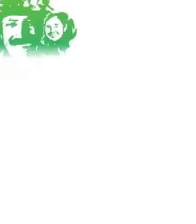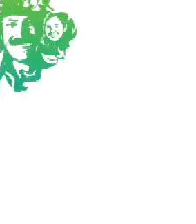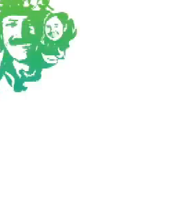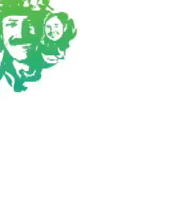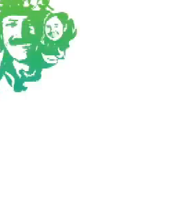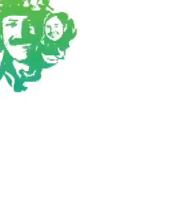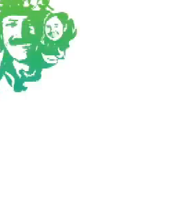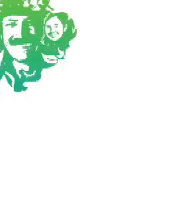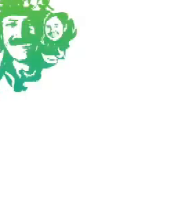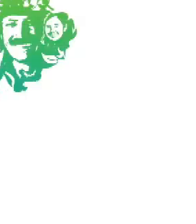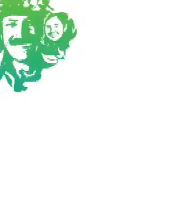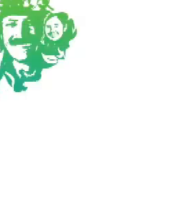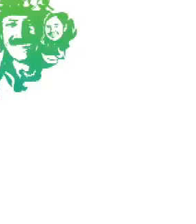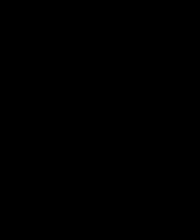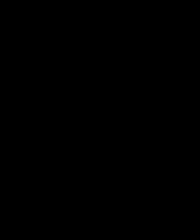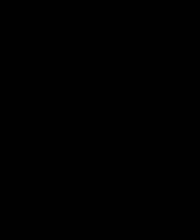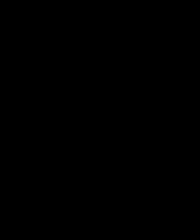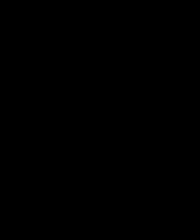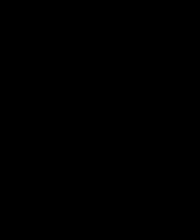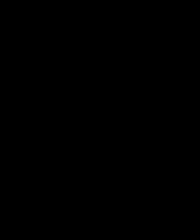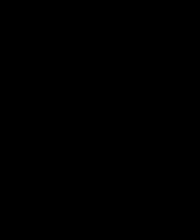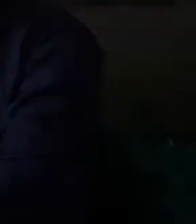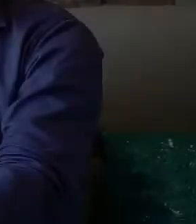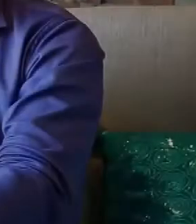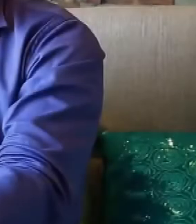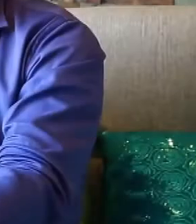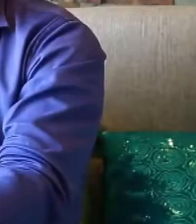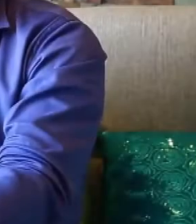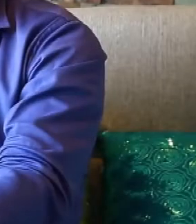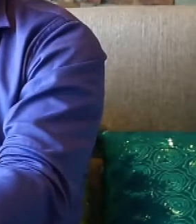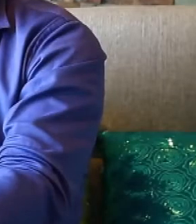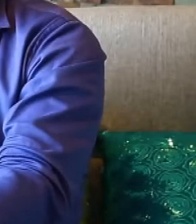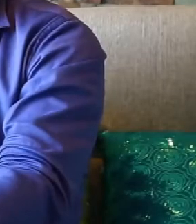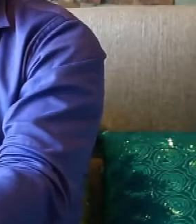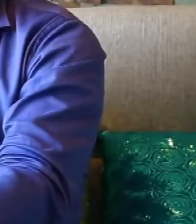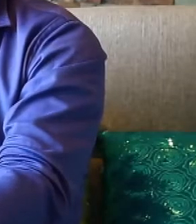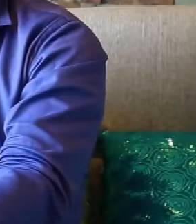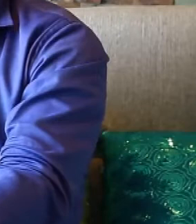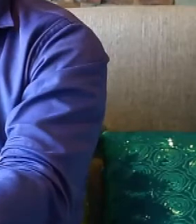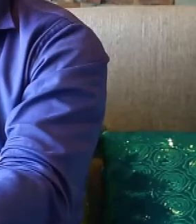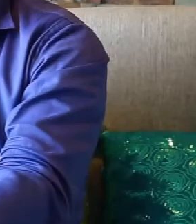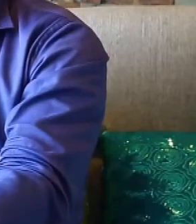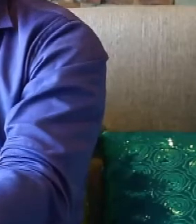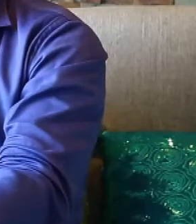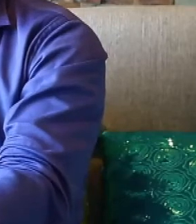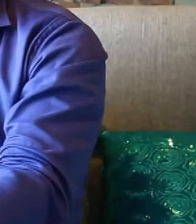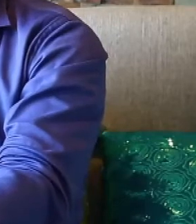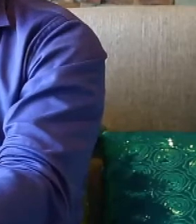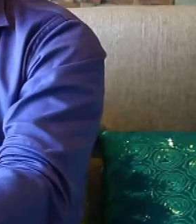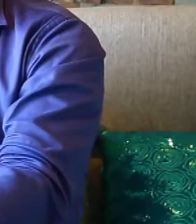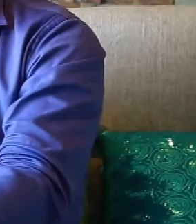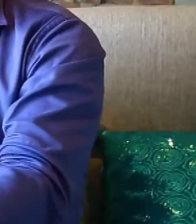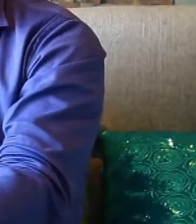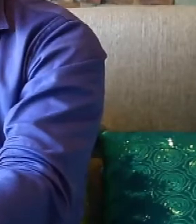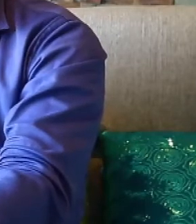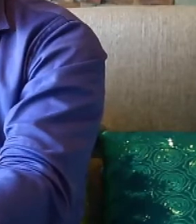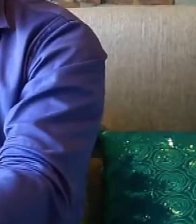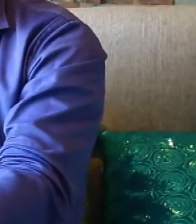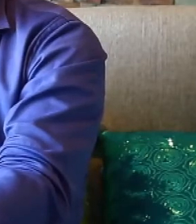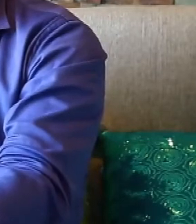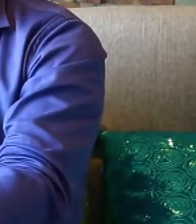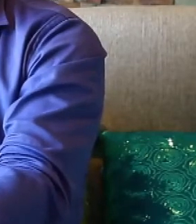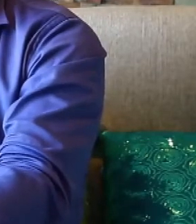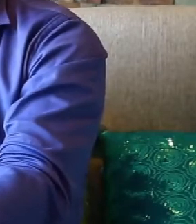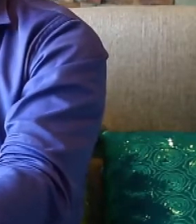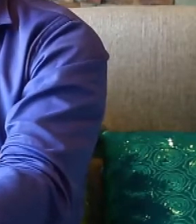ESA Grupo EPM. Si tú tienes sueños, si tienes ganas, tú lo puedes hacer. Si quieres salir de